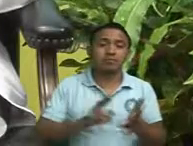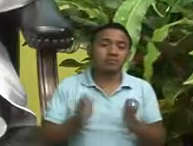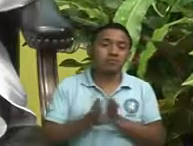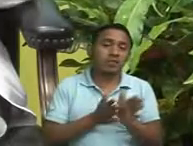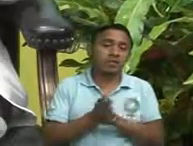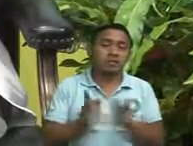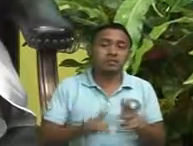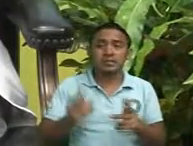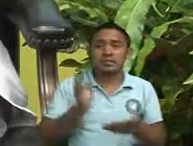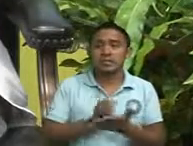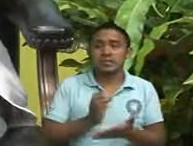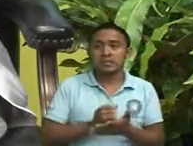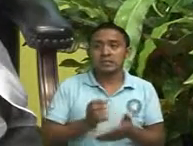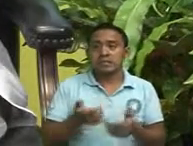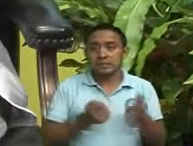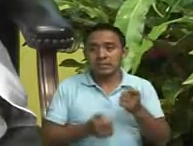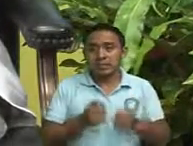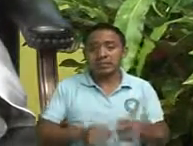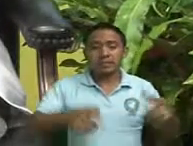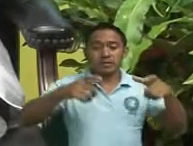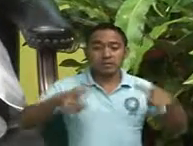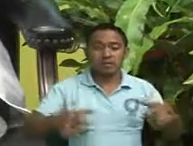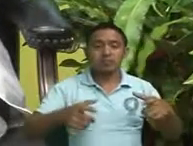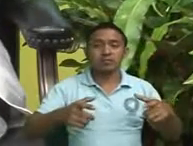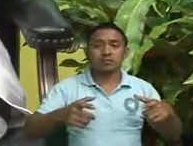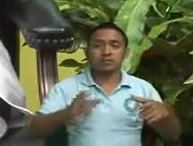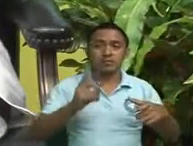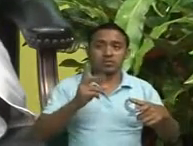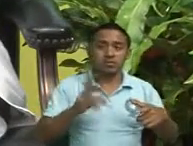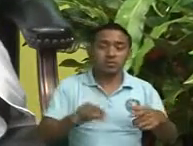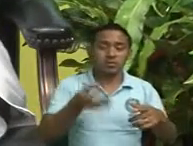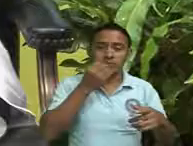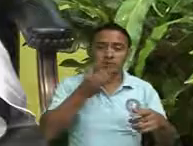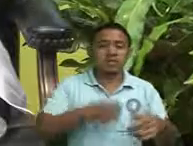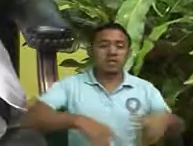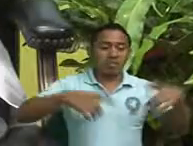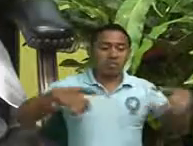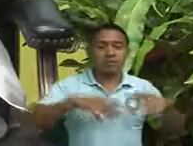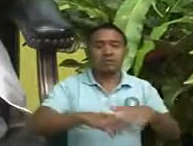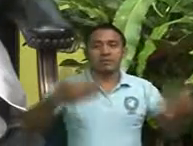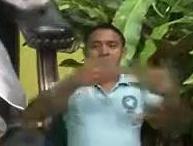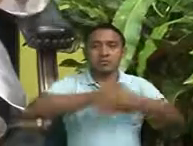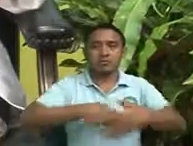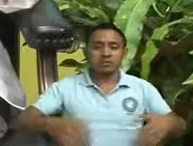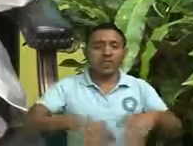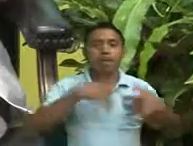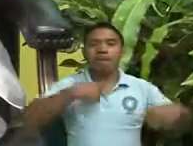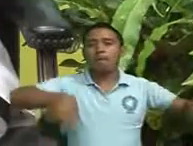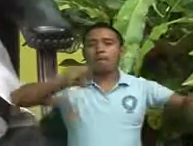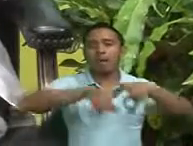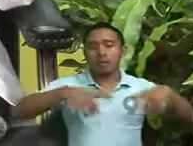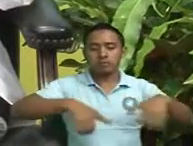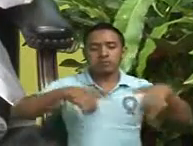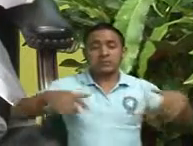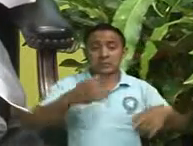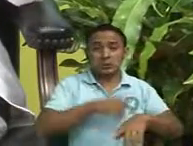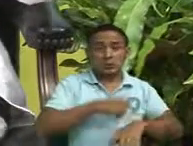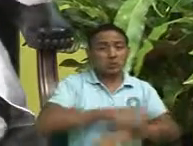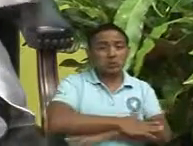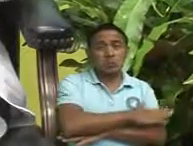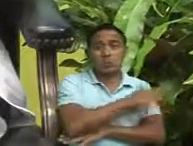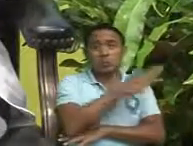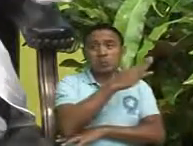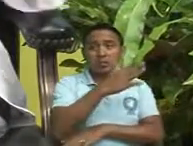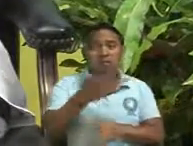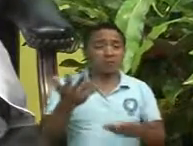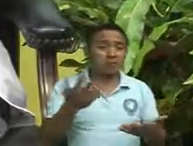se van. Ya en el almuerzo sí comen así, y en la cena peor, cuando ya llegas a tu casa, comes el doble. Y si no has comido en todo el día, dicen,